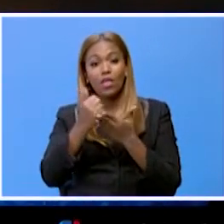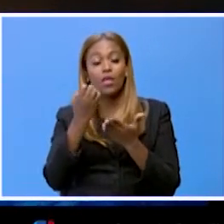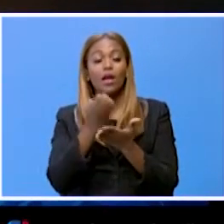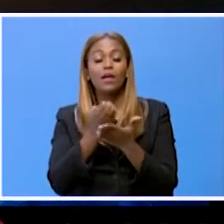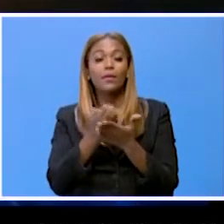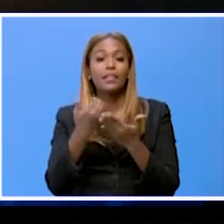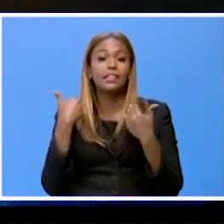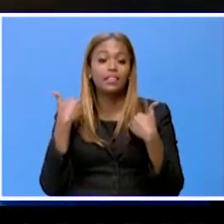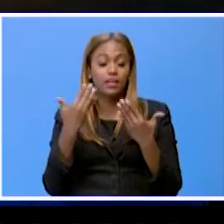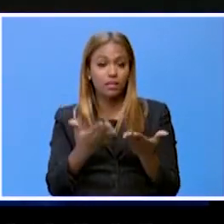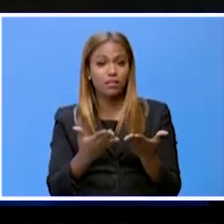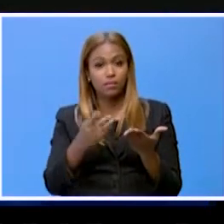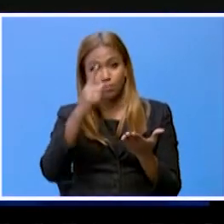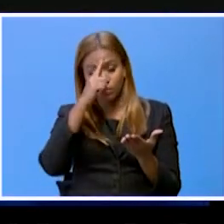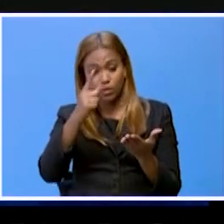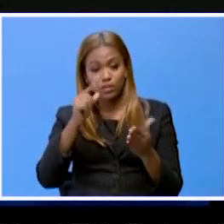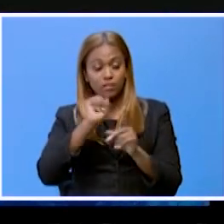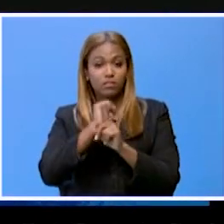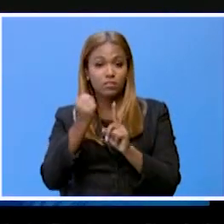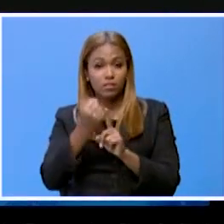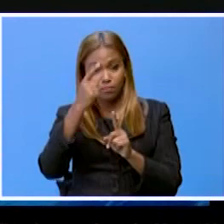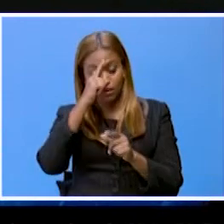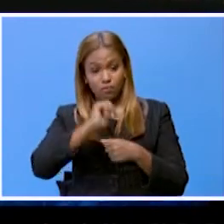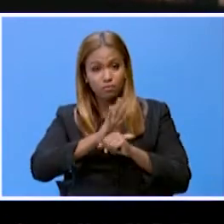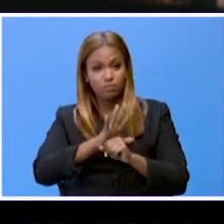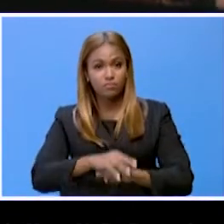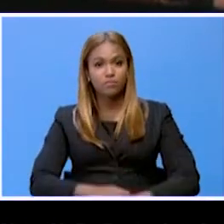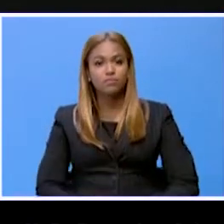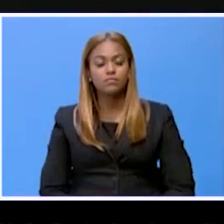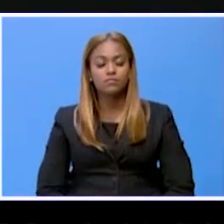económicas que recibieron por la situación de la pandemia.